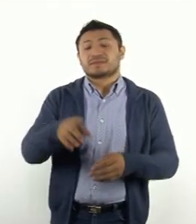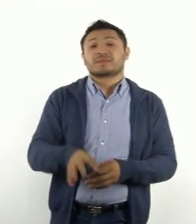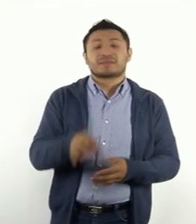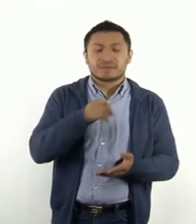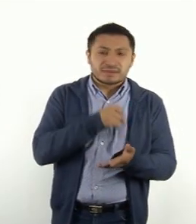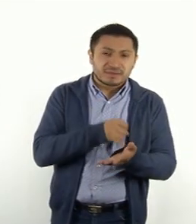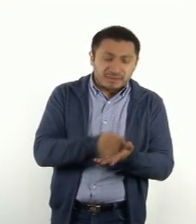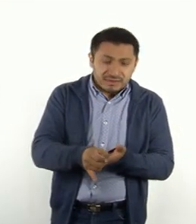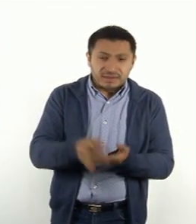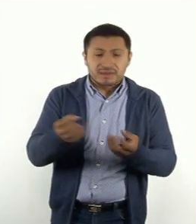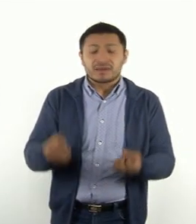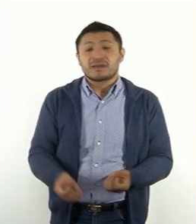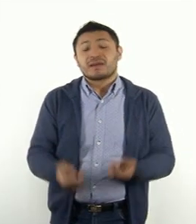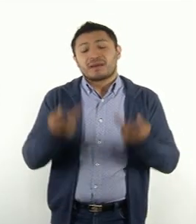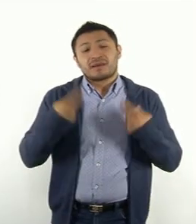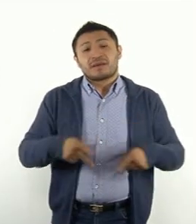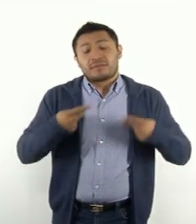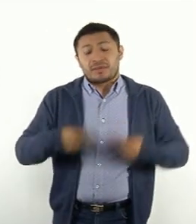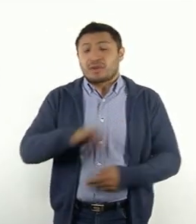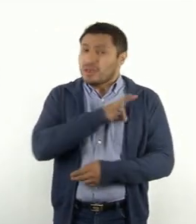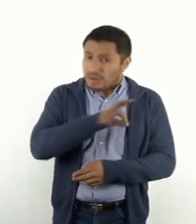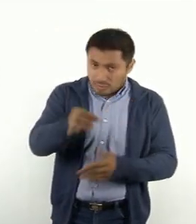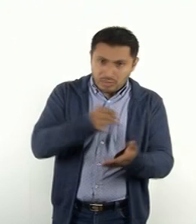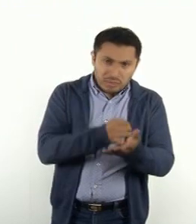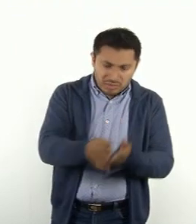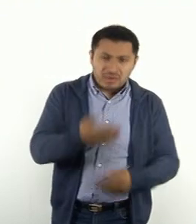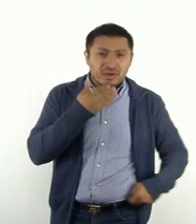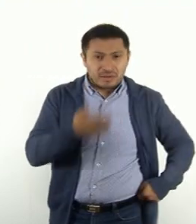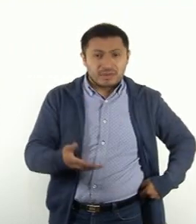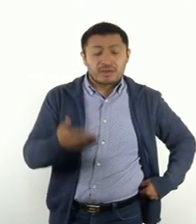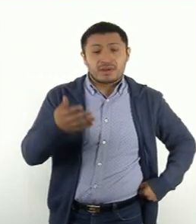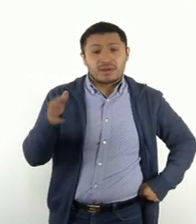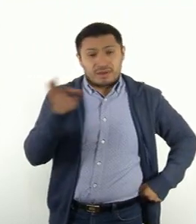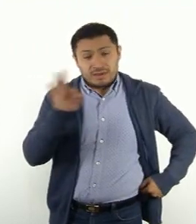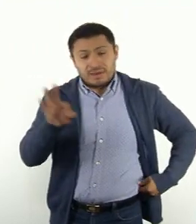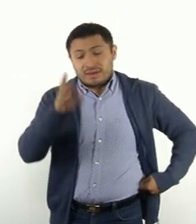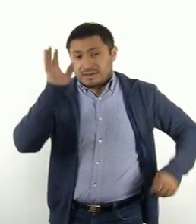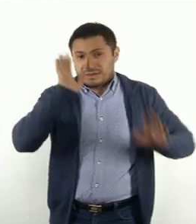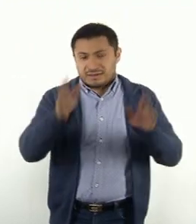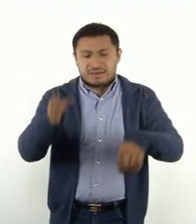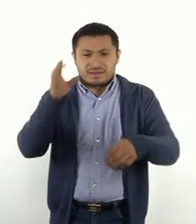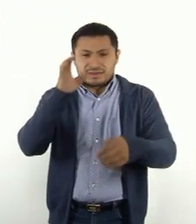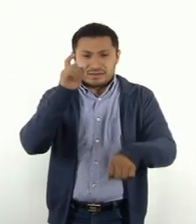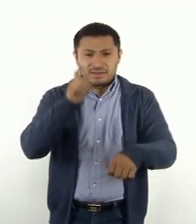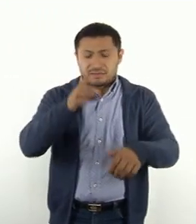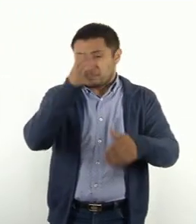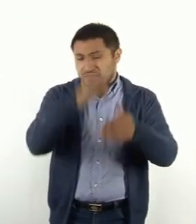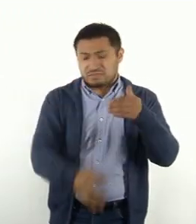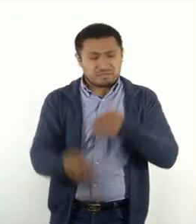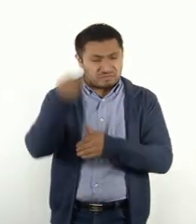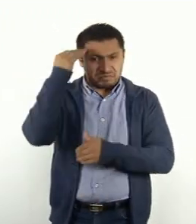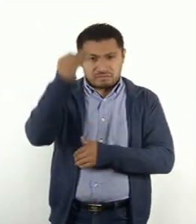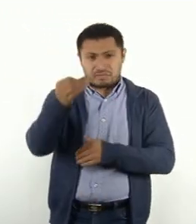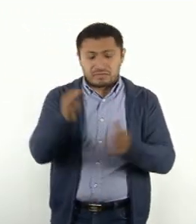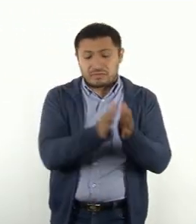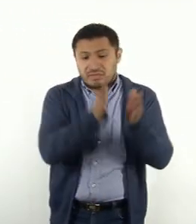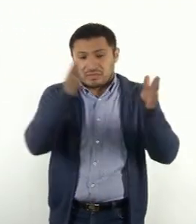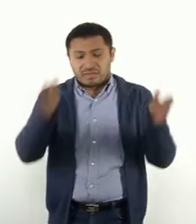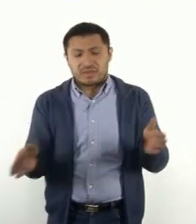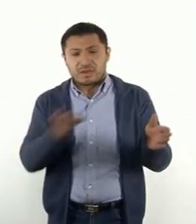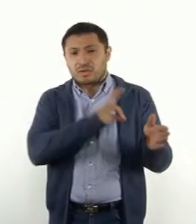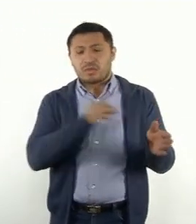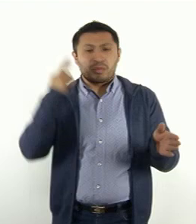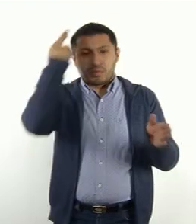la capacidad de tomar decisiones, en el entendido de que una vez transcurrido el tiempo correspondiente, podrá evaluar y, si fuera el